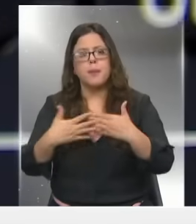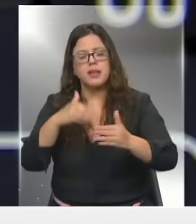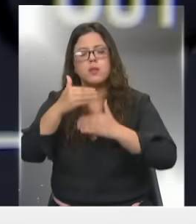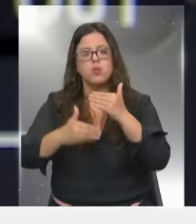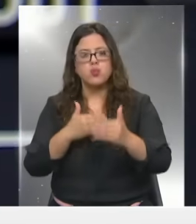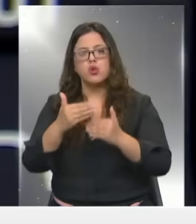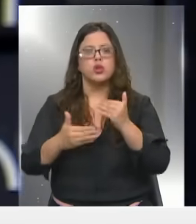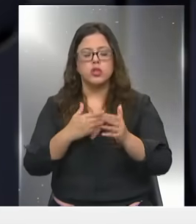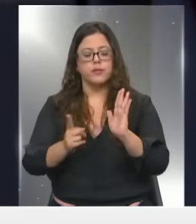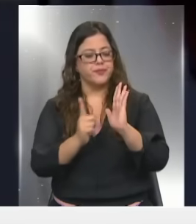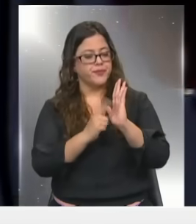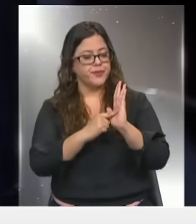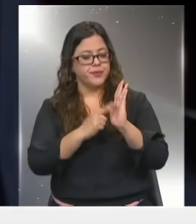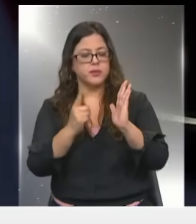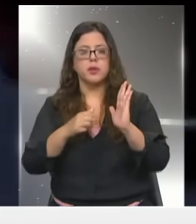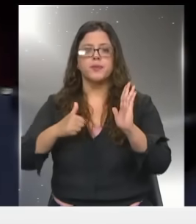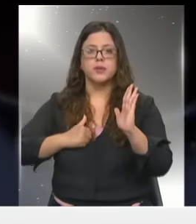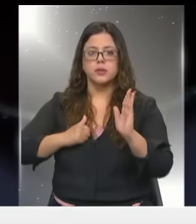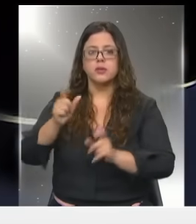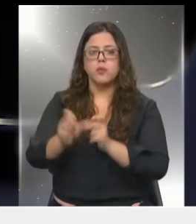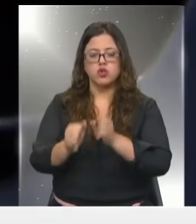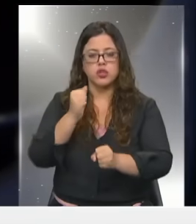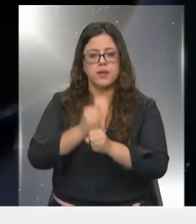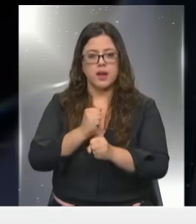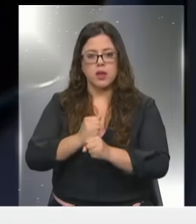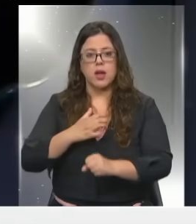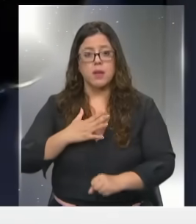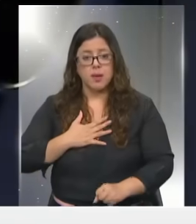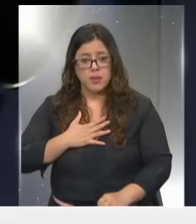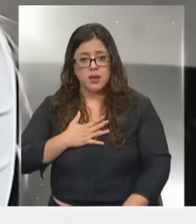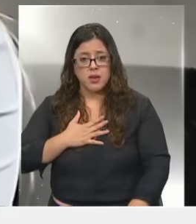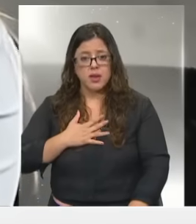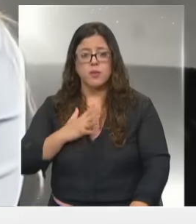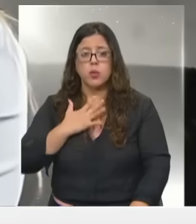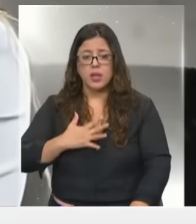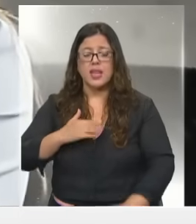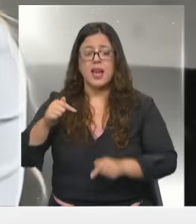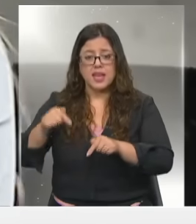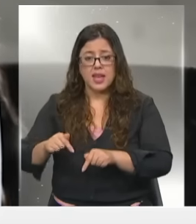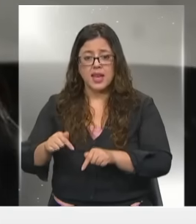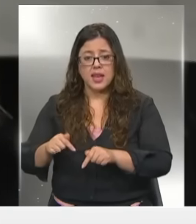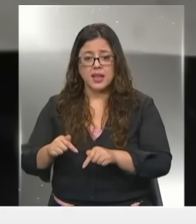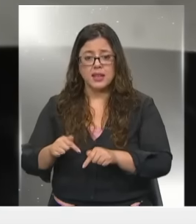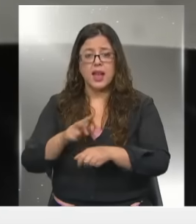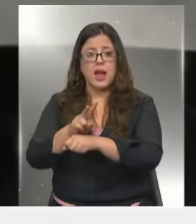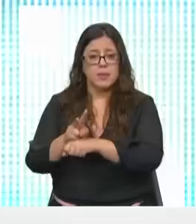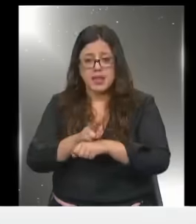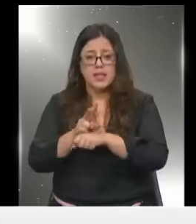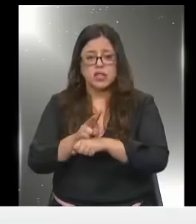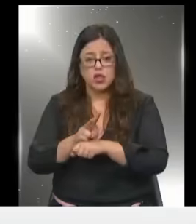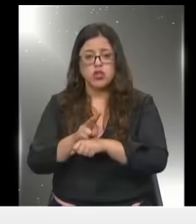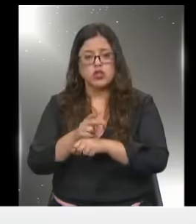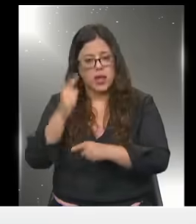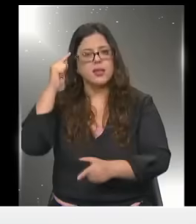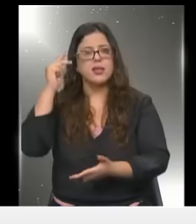proceso de registro de los trabajadores. A mí me hubiese gustado que esta administración hubiese tomado esa decisión entrando,